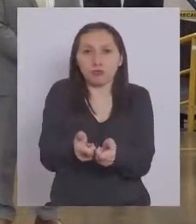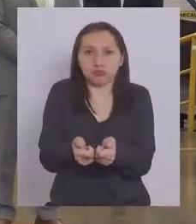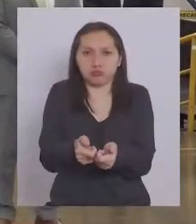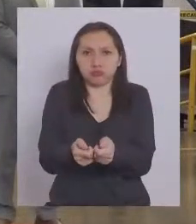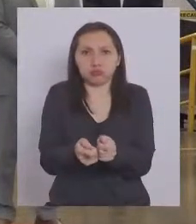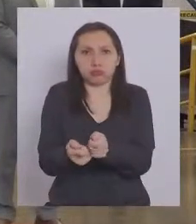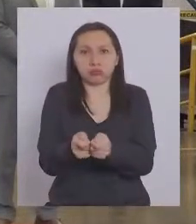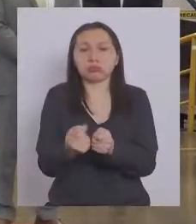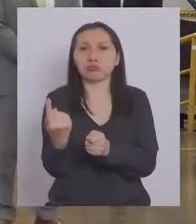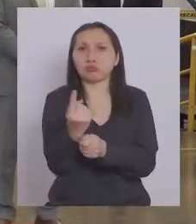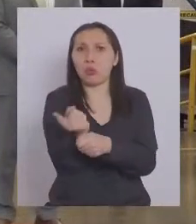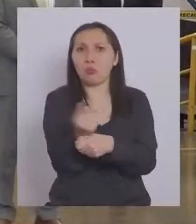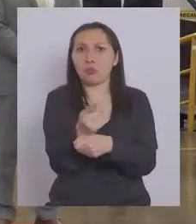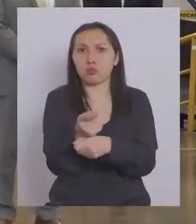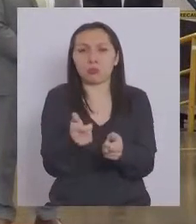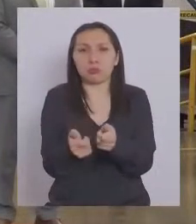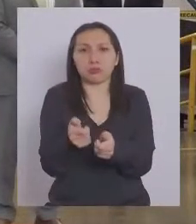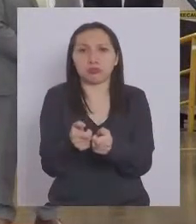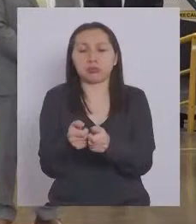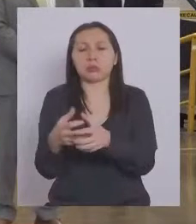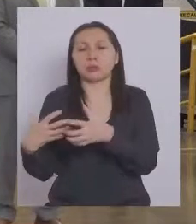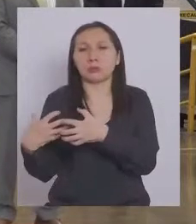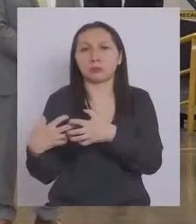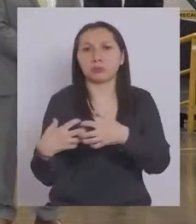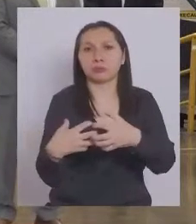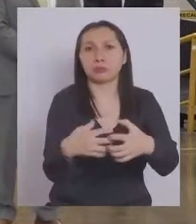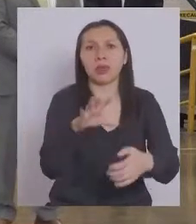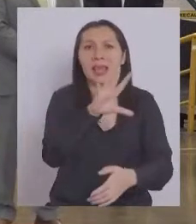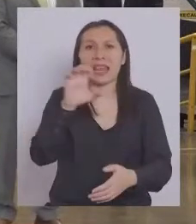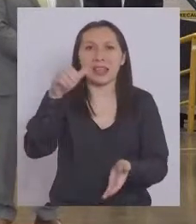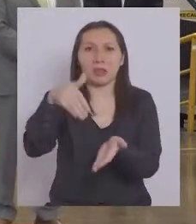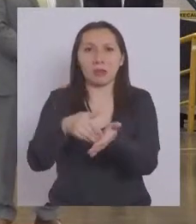y es capaz de arrastrar 500 toneladas.